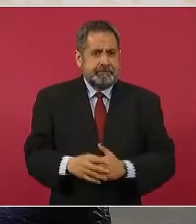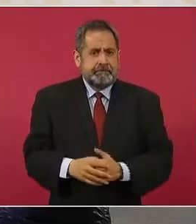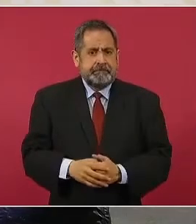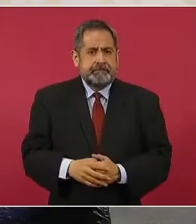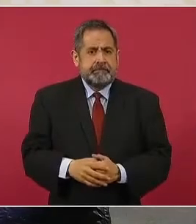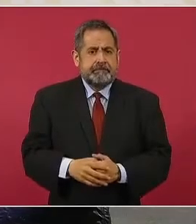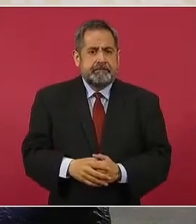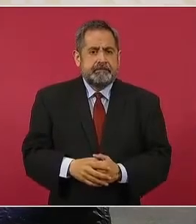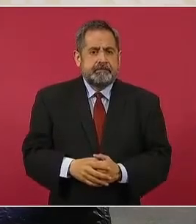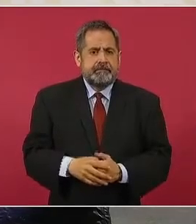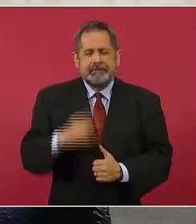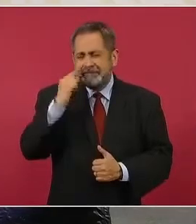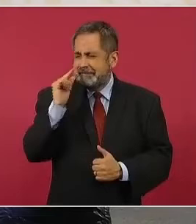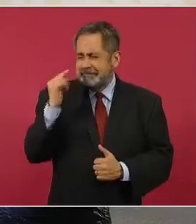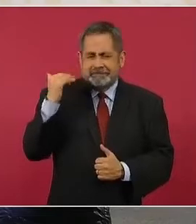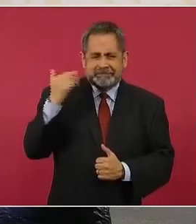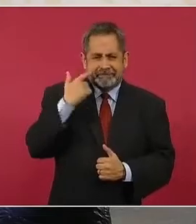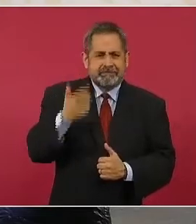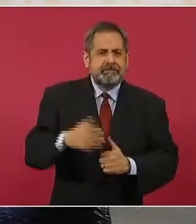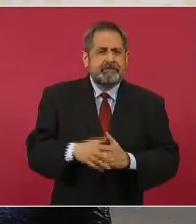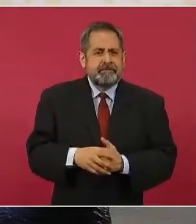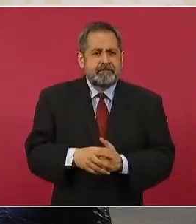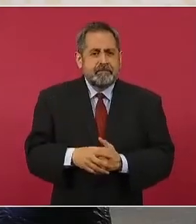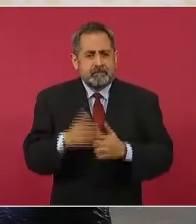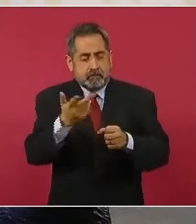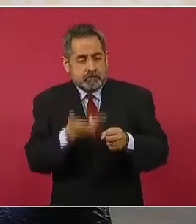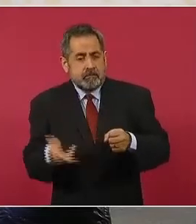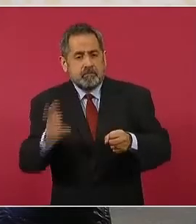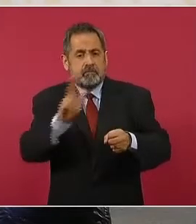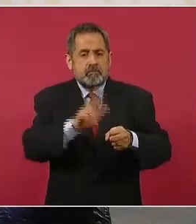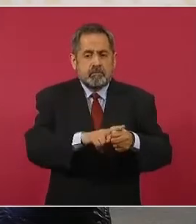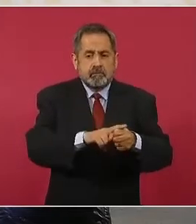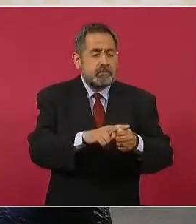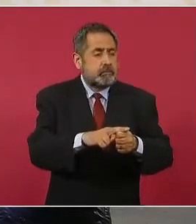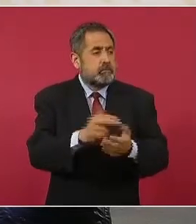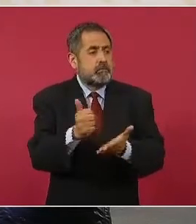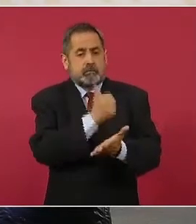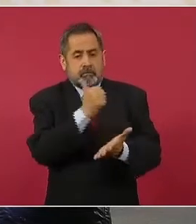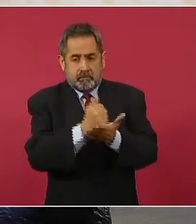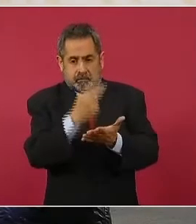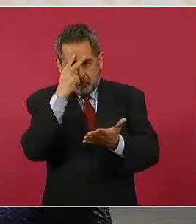porque es un periodismo faccioso.